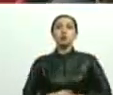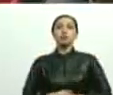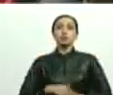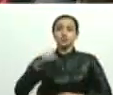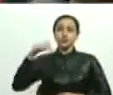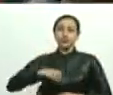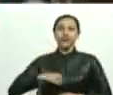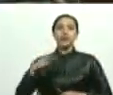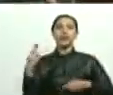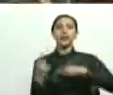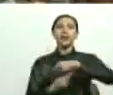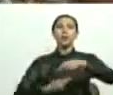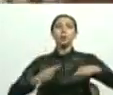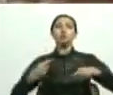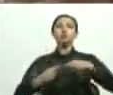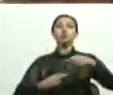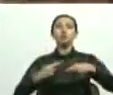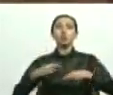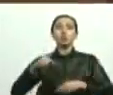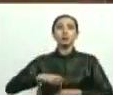revolución